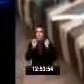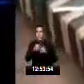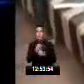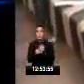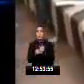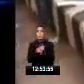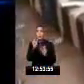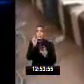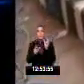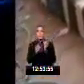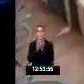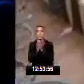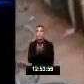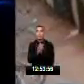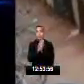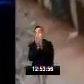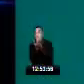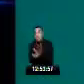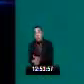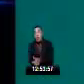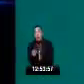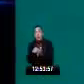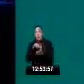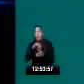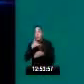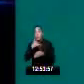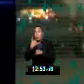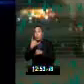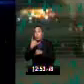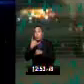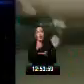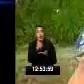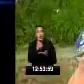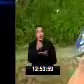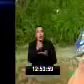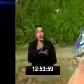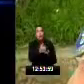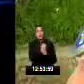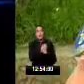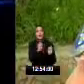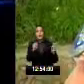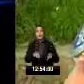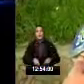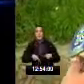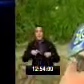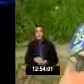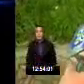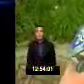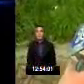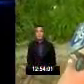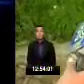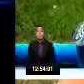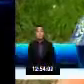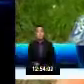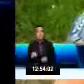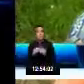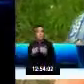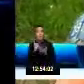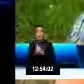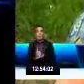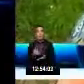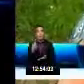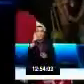el rescate de náufragos ecuatorianos y de otros países en toda este avión radar. A mejorar las capacidades de detección que